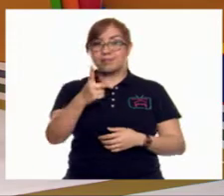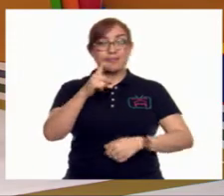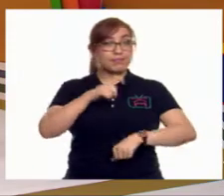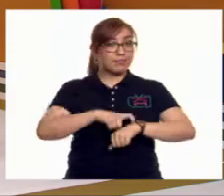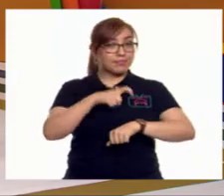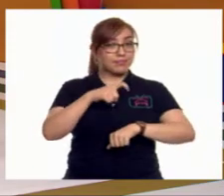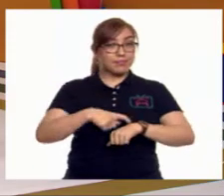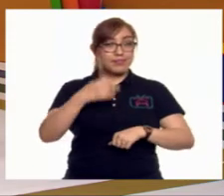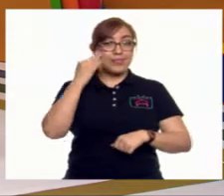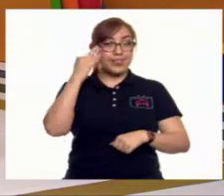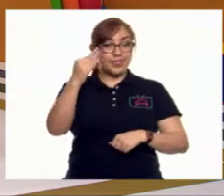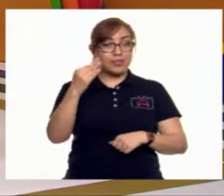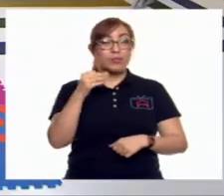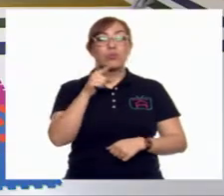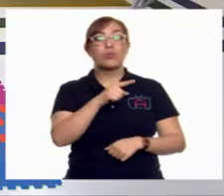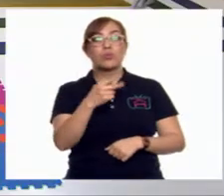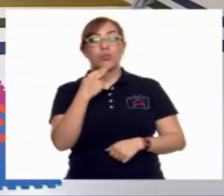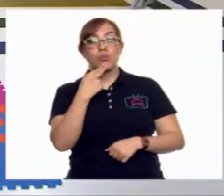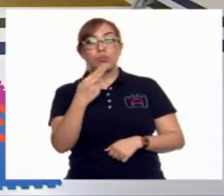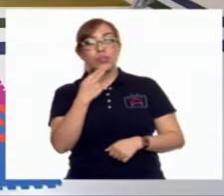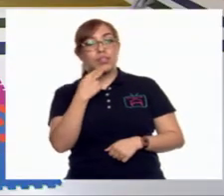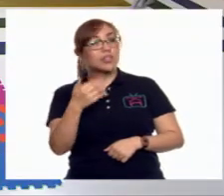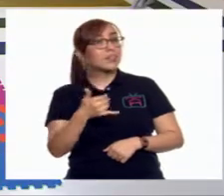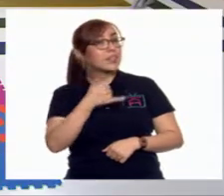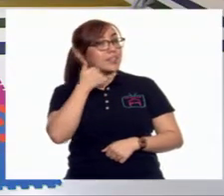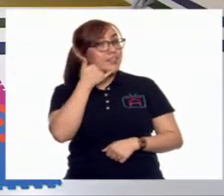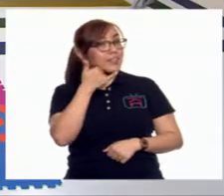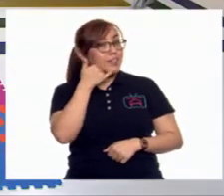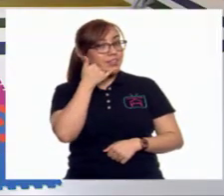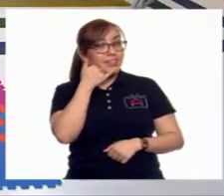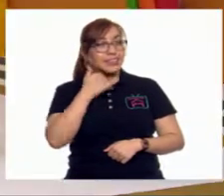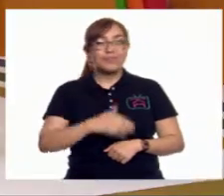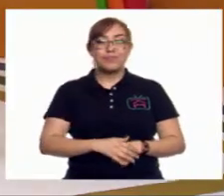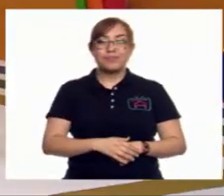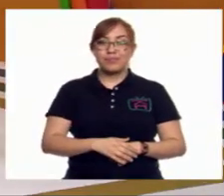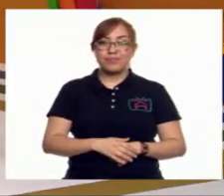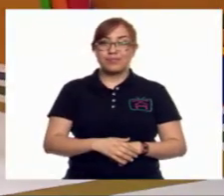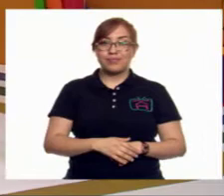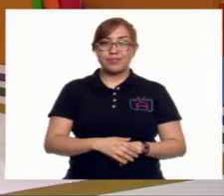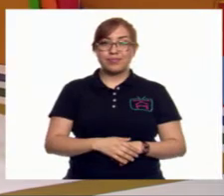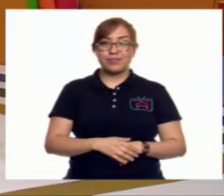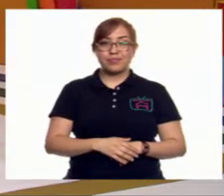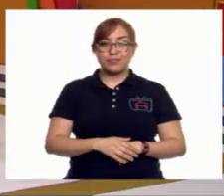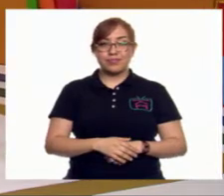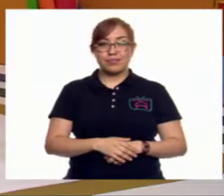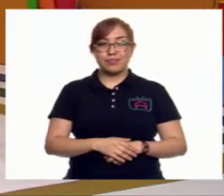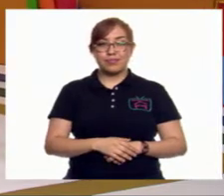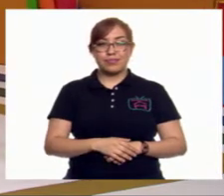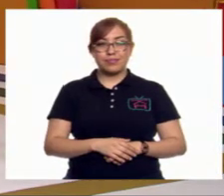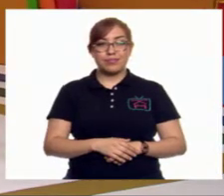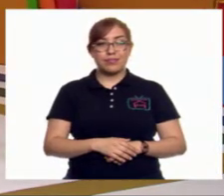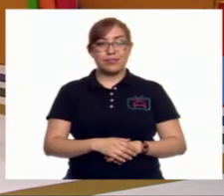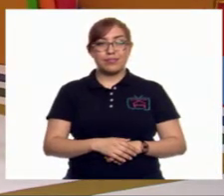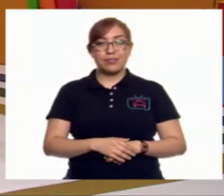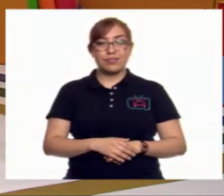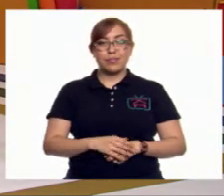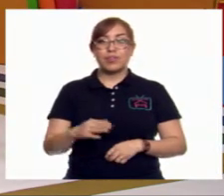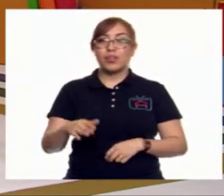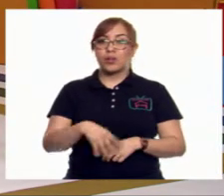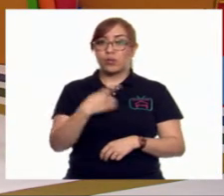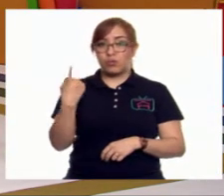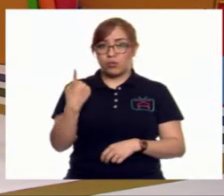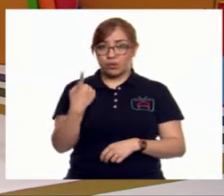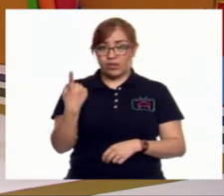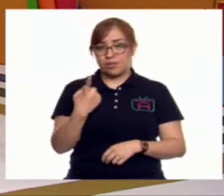que debes usar el celular. Ah. Porque si algunos sí pueden jugar, les damos el permiso. Ciertos